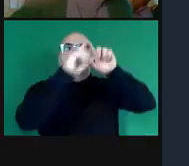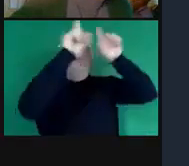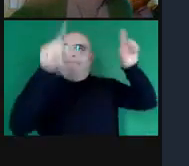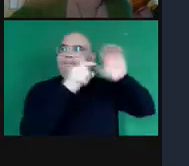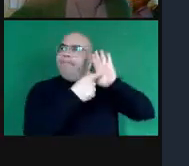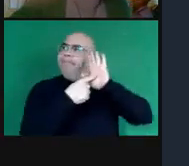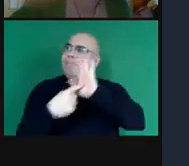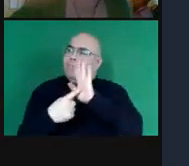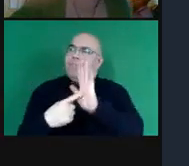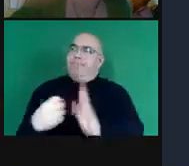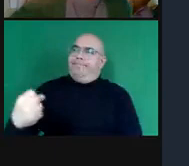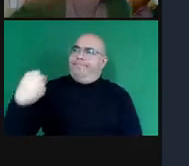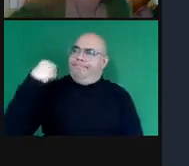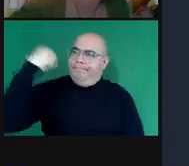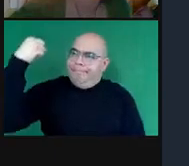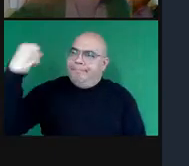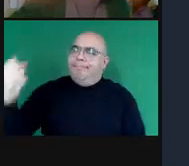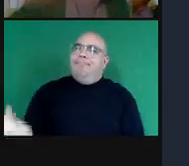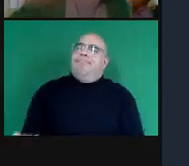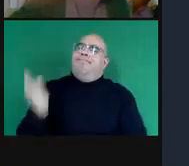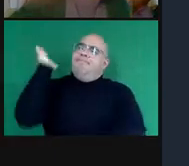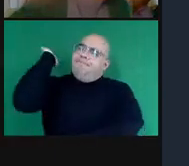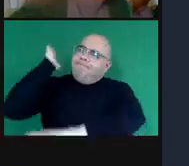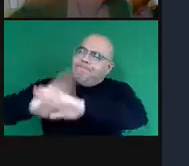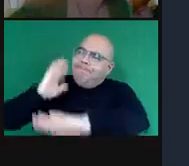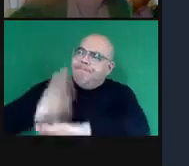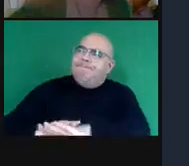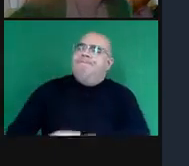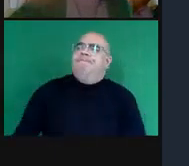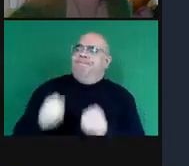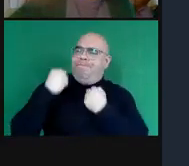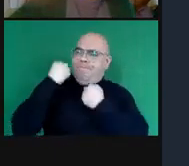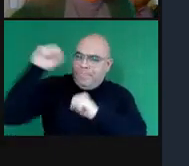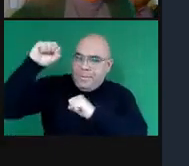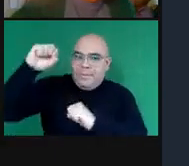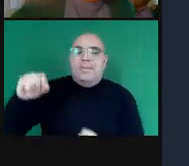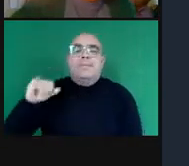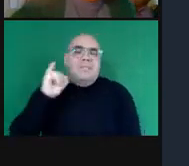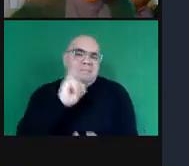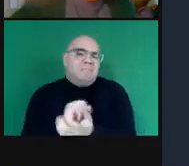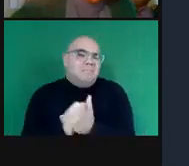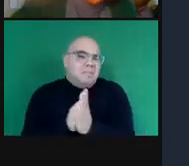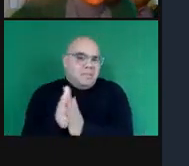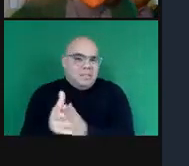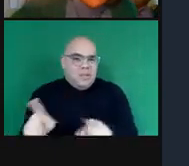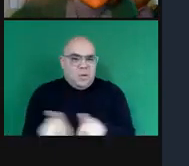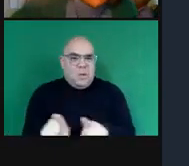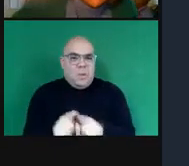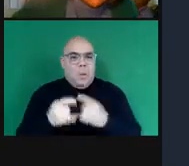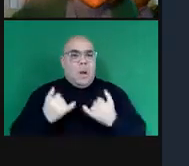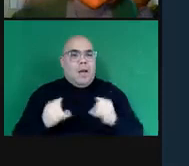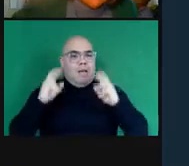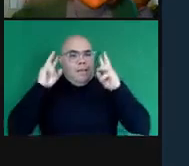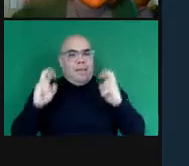por esta razón me parece que puede ser un buen ejemplo para nuestra conversación.